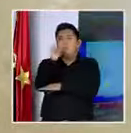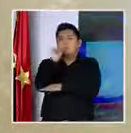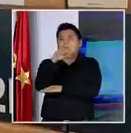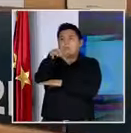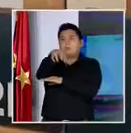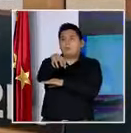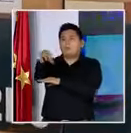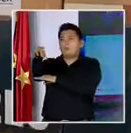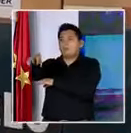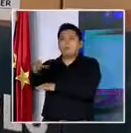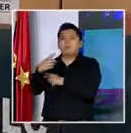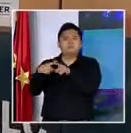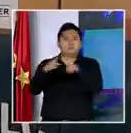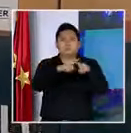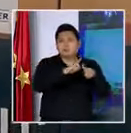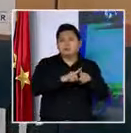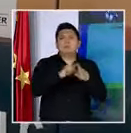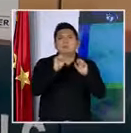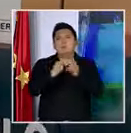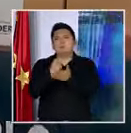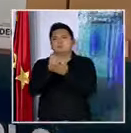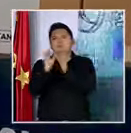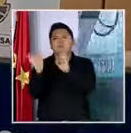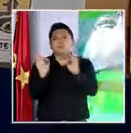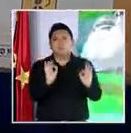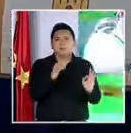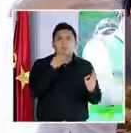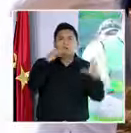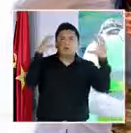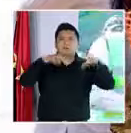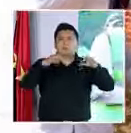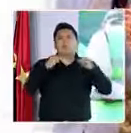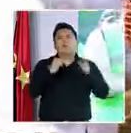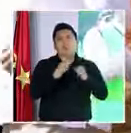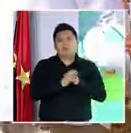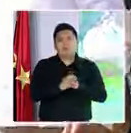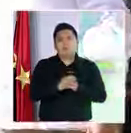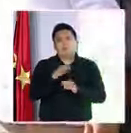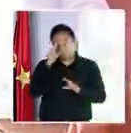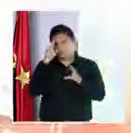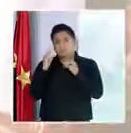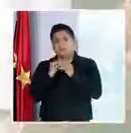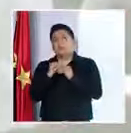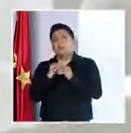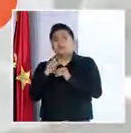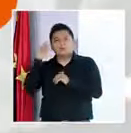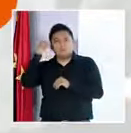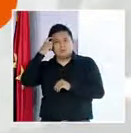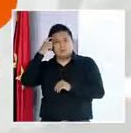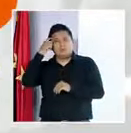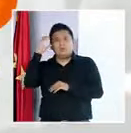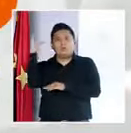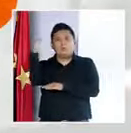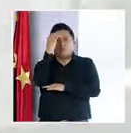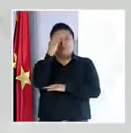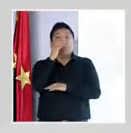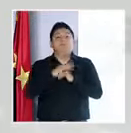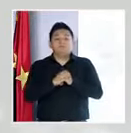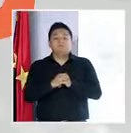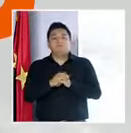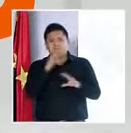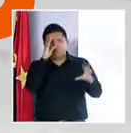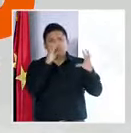amarilla para la atención de la infraestructura afectada por las lluvias. Articular acciones con el gobierno nacional ha sido fundamental